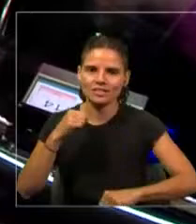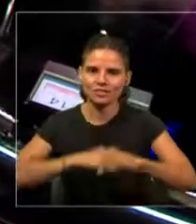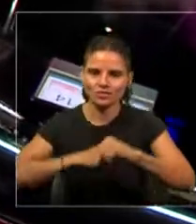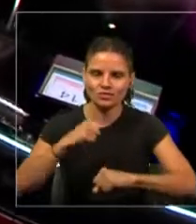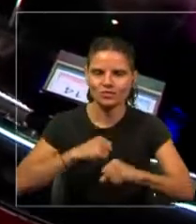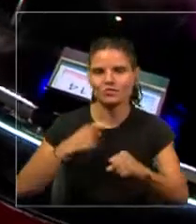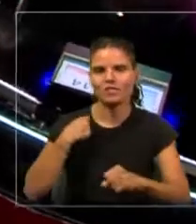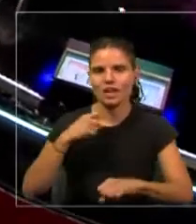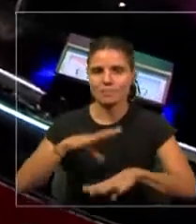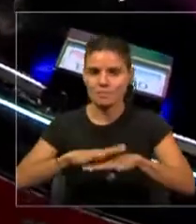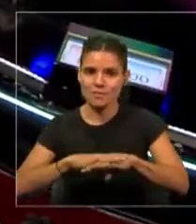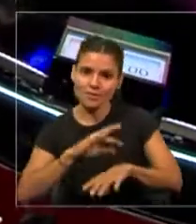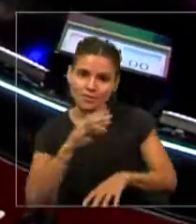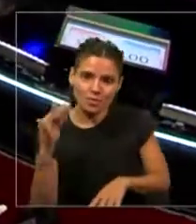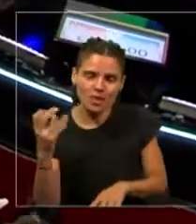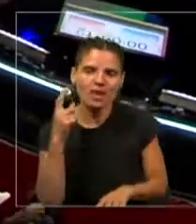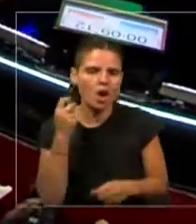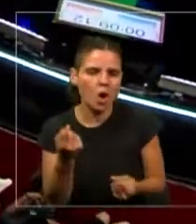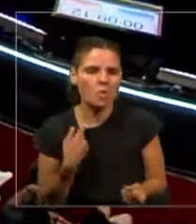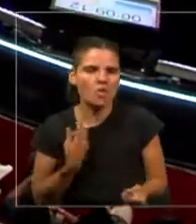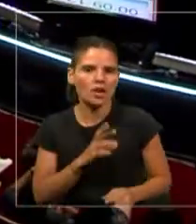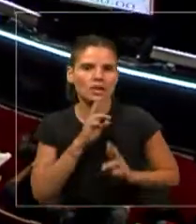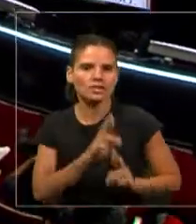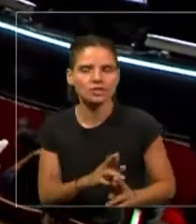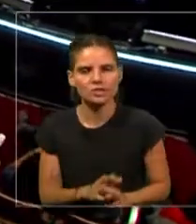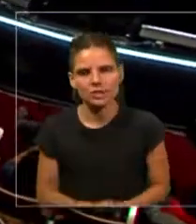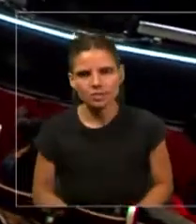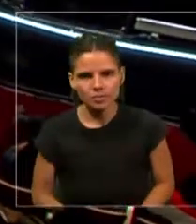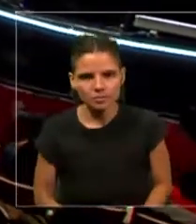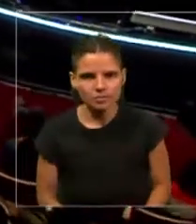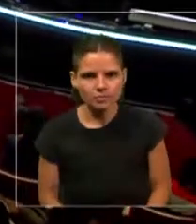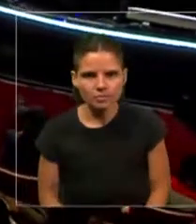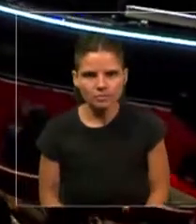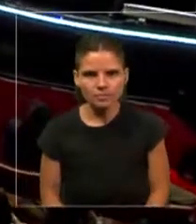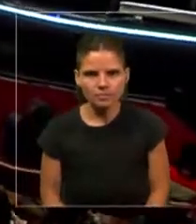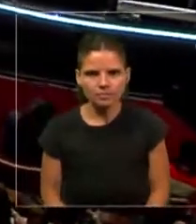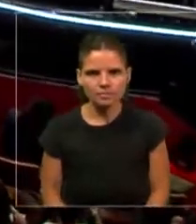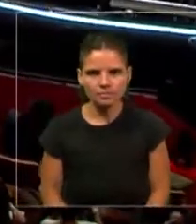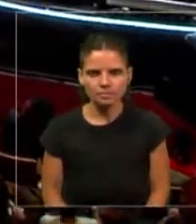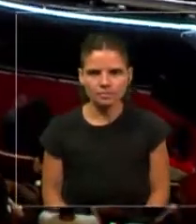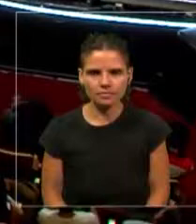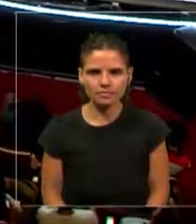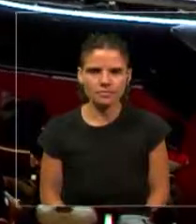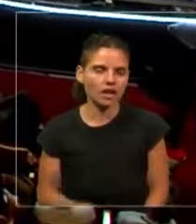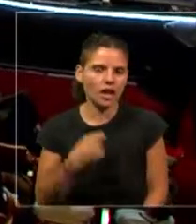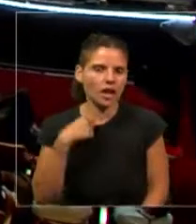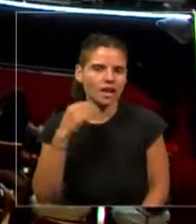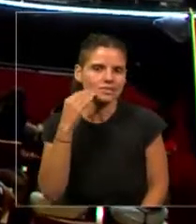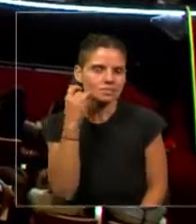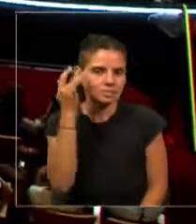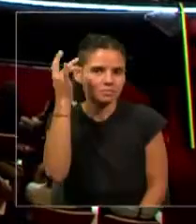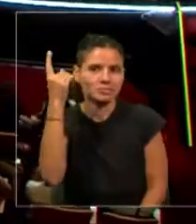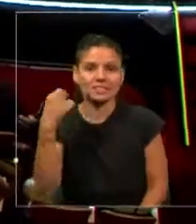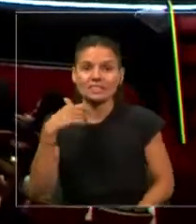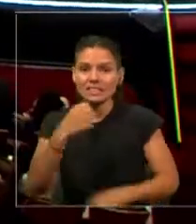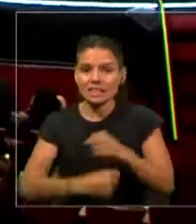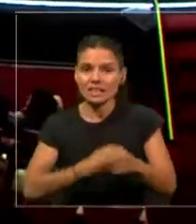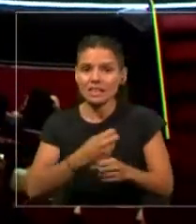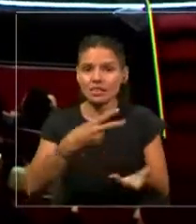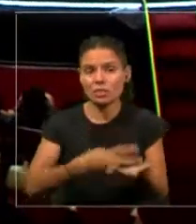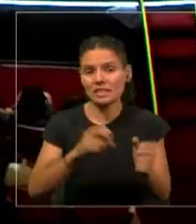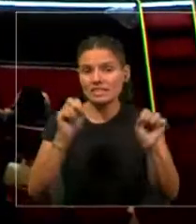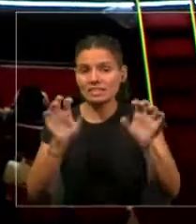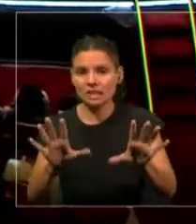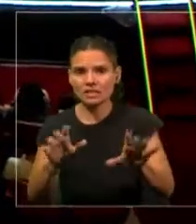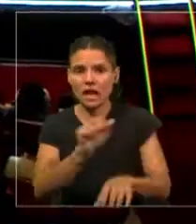agilidad y reactividad tremenda, ¿no es cierto? Con una suerte de genio en los años 2010, las aplicaciones no